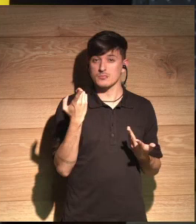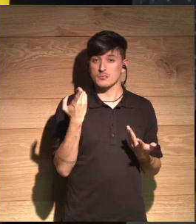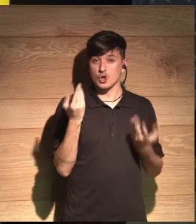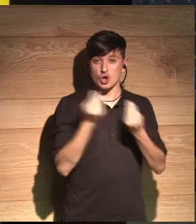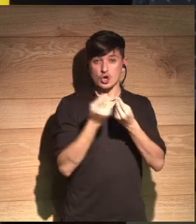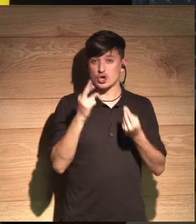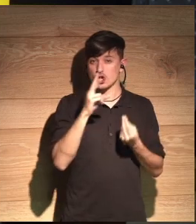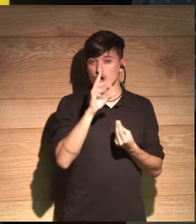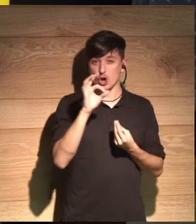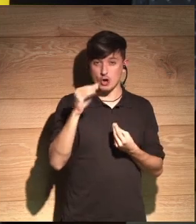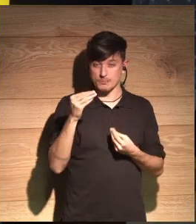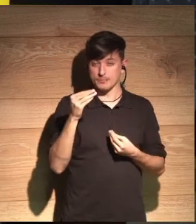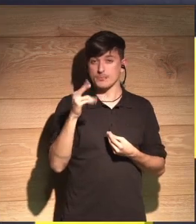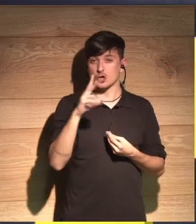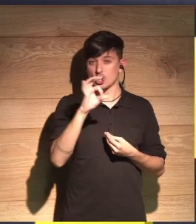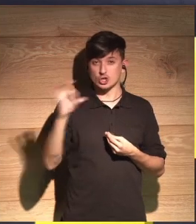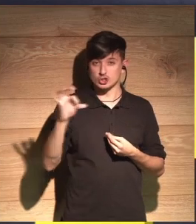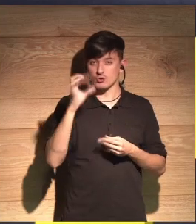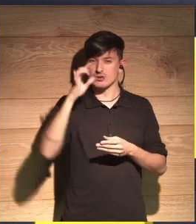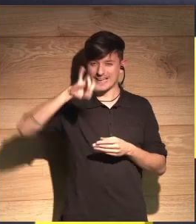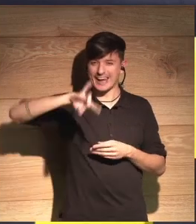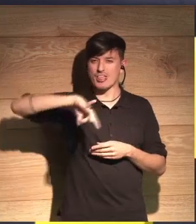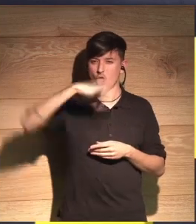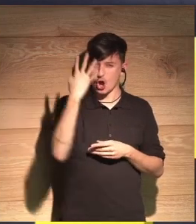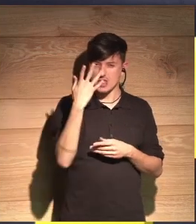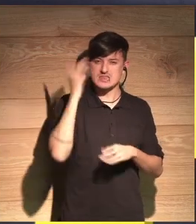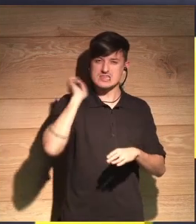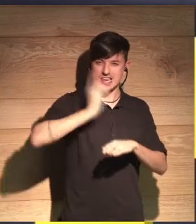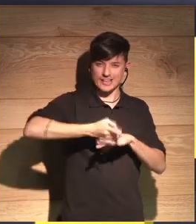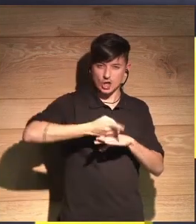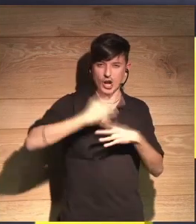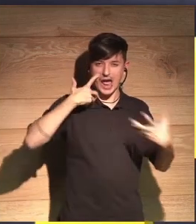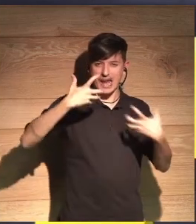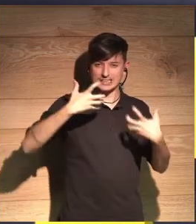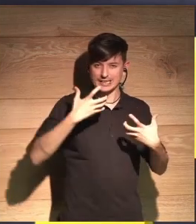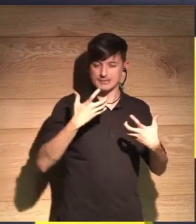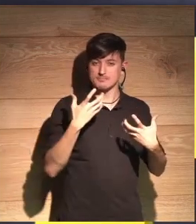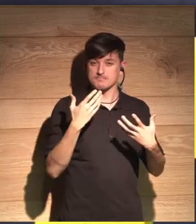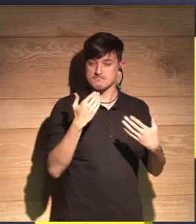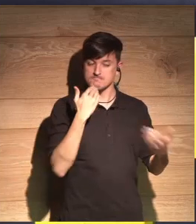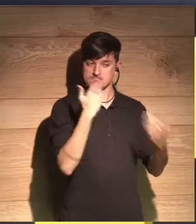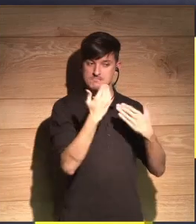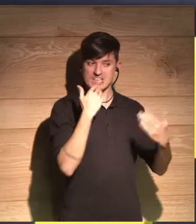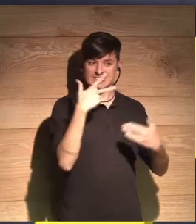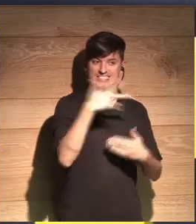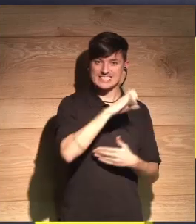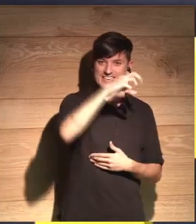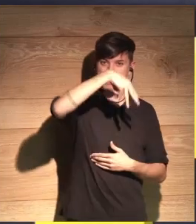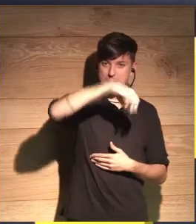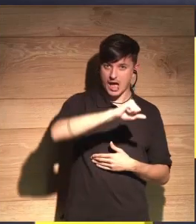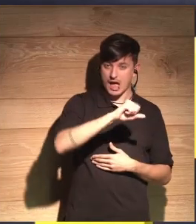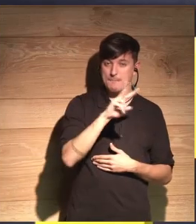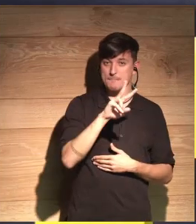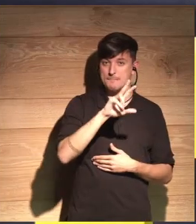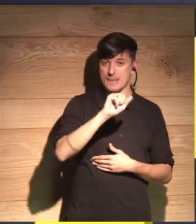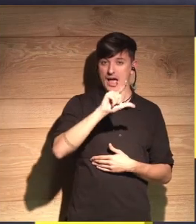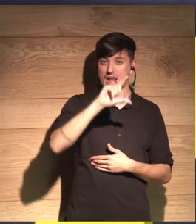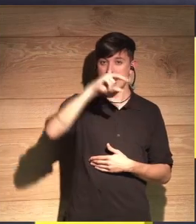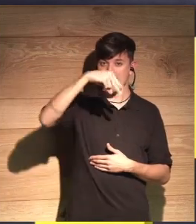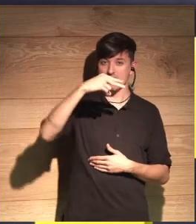root que es un creador y director de arte que conversarán con chema valenzuela y la semana que viene